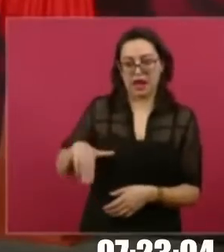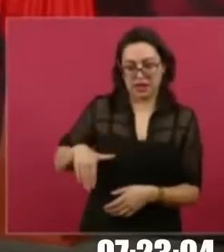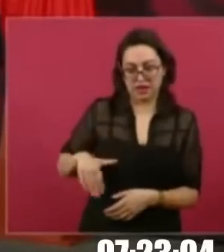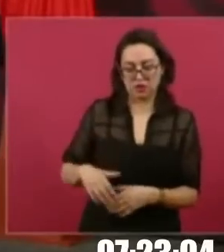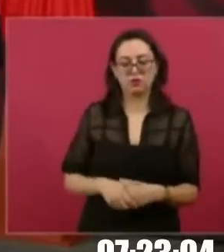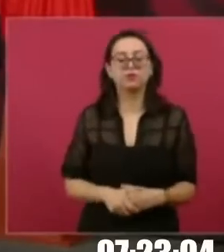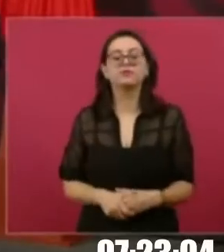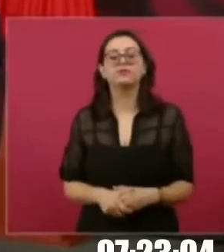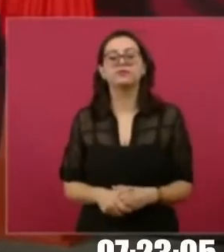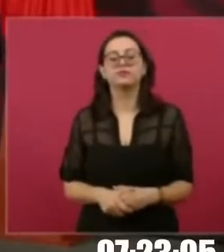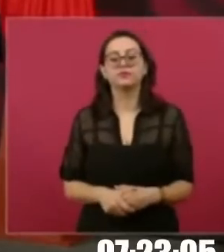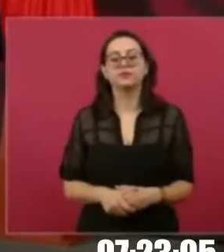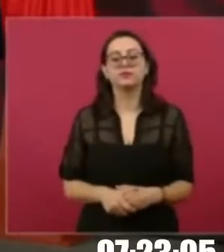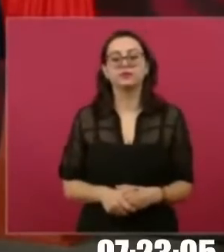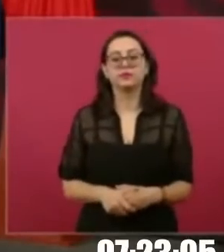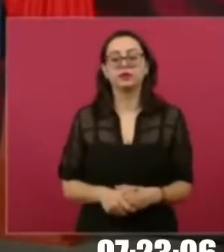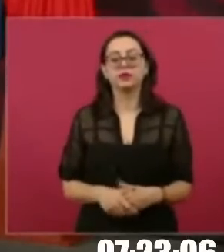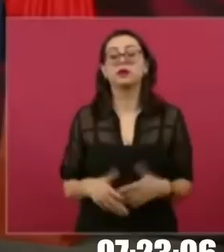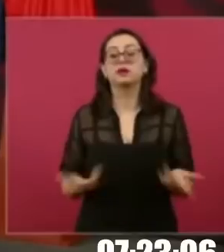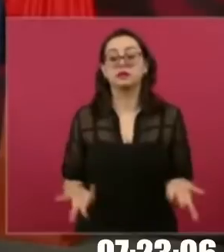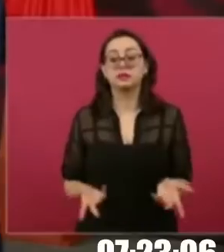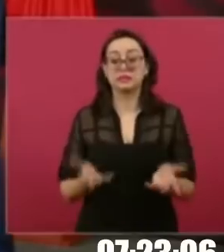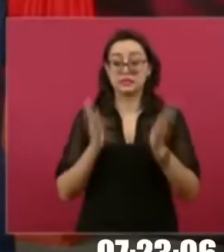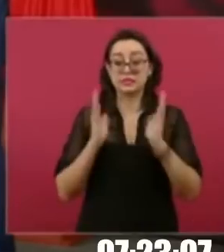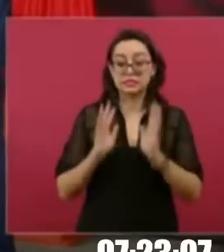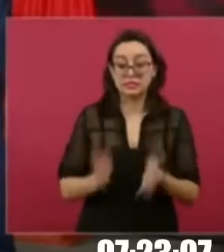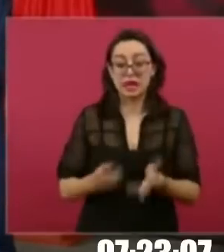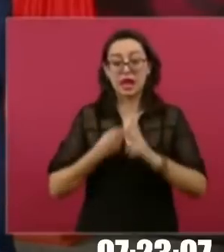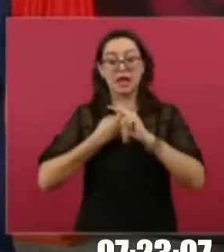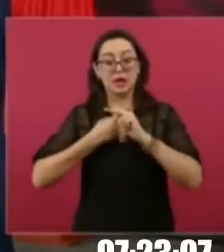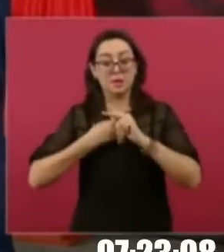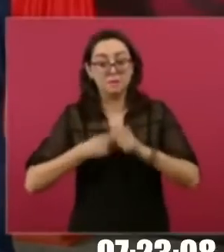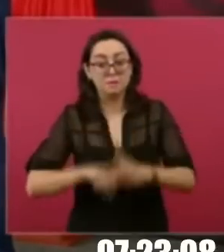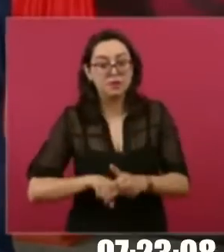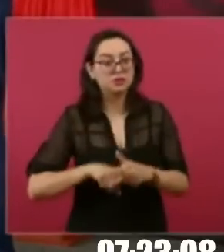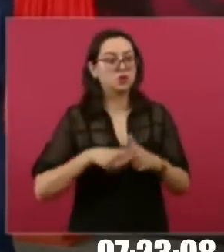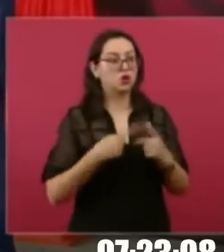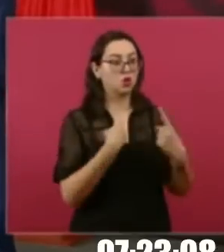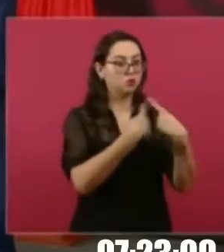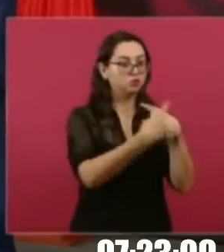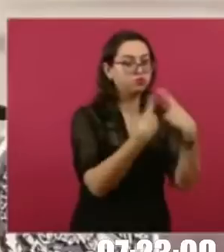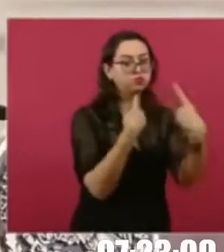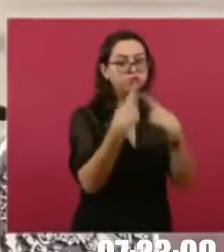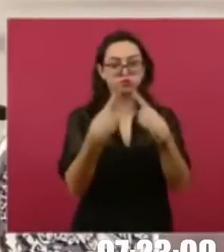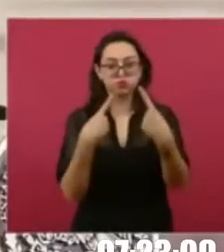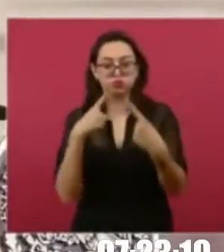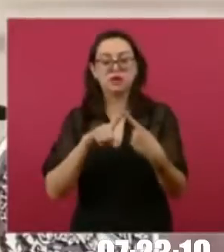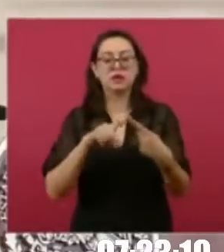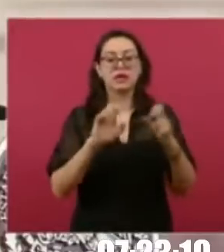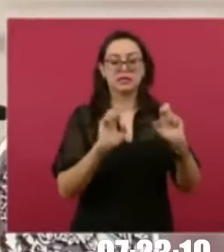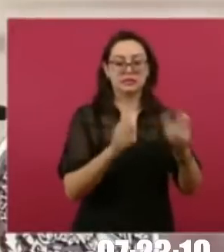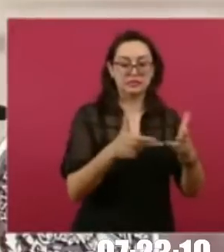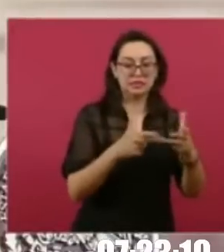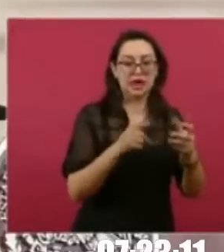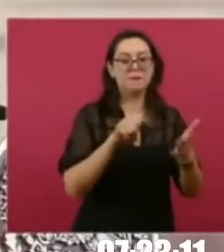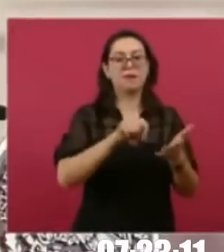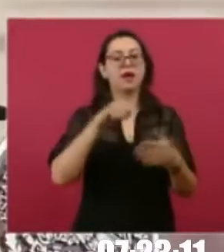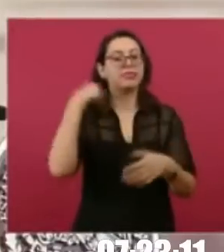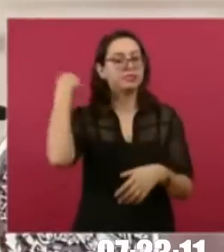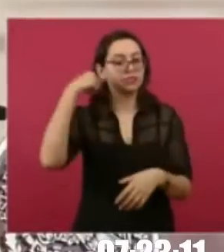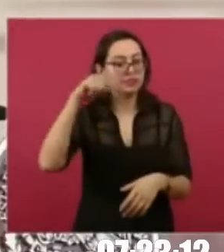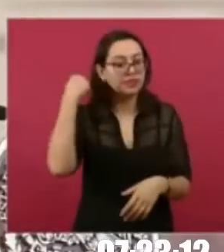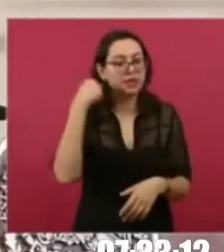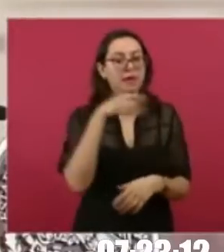estamos trabajando se han realizado los levantamientos diagnósticos de campo y hay mesas de trabajo en los estados de Chiapas Tabasco